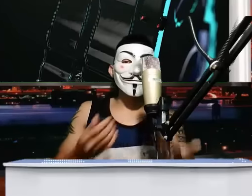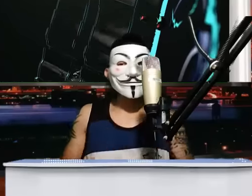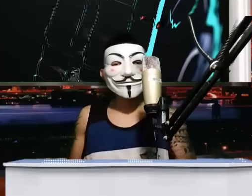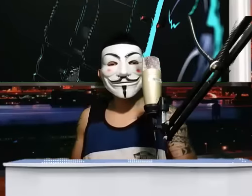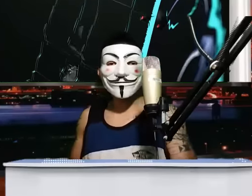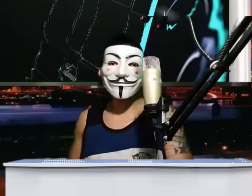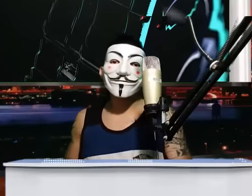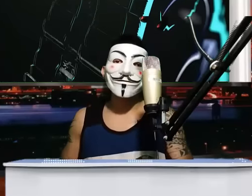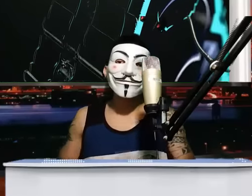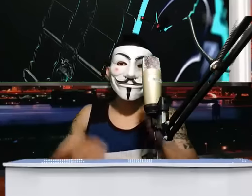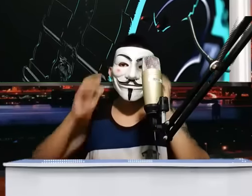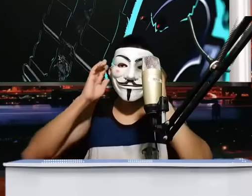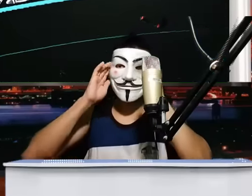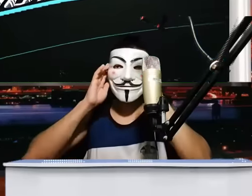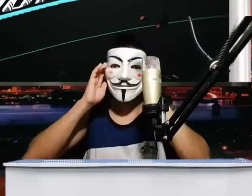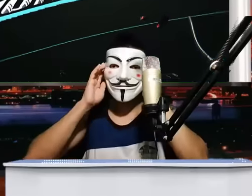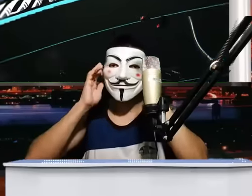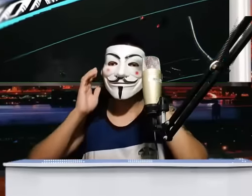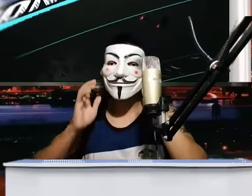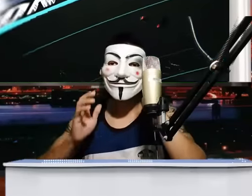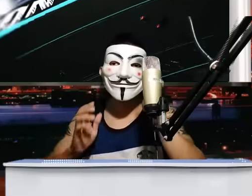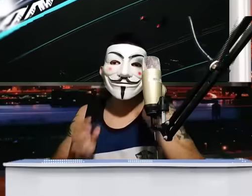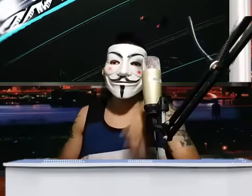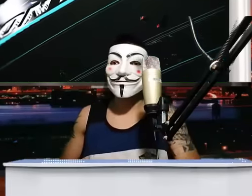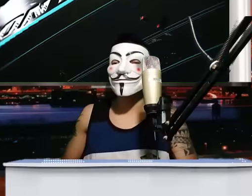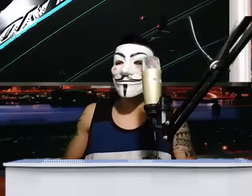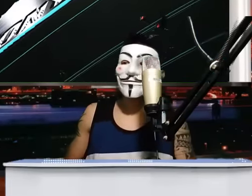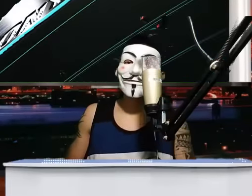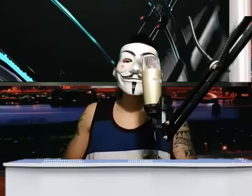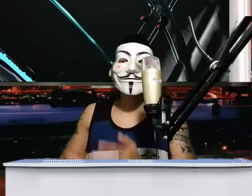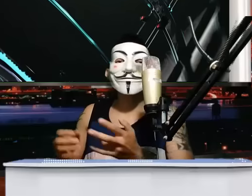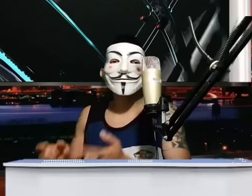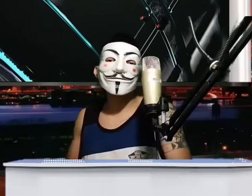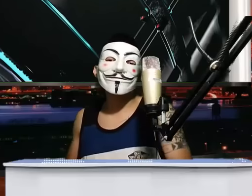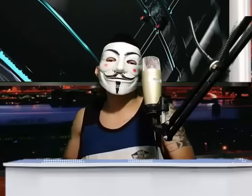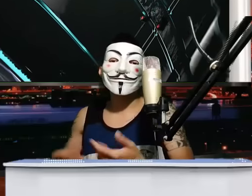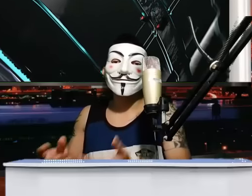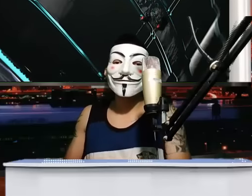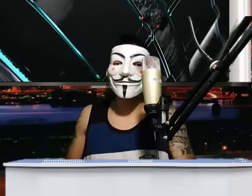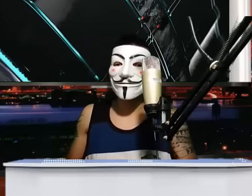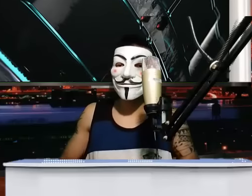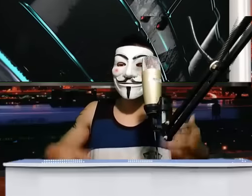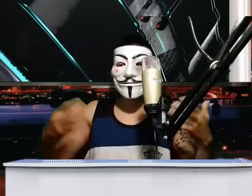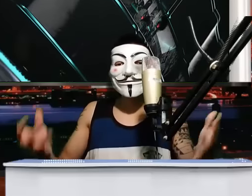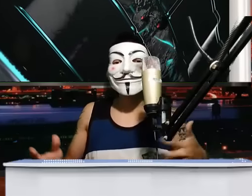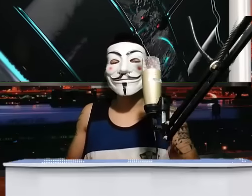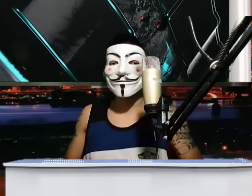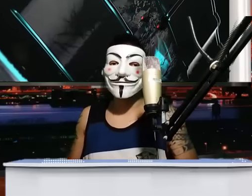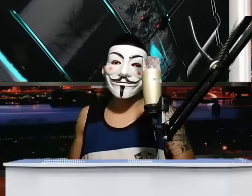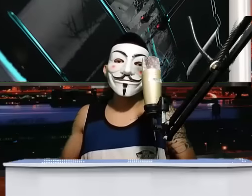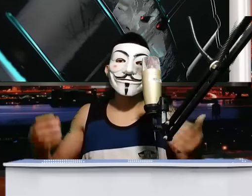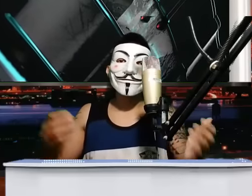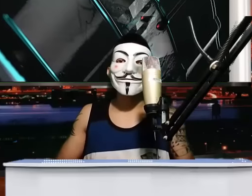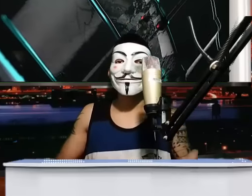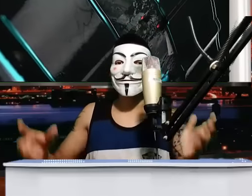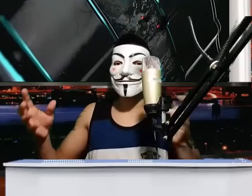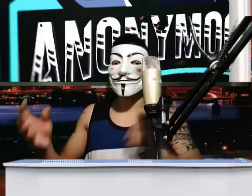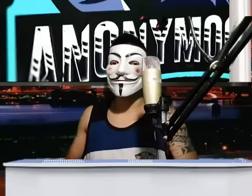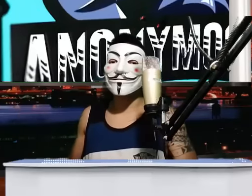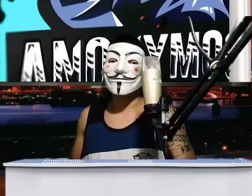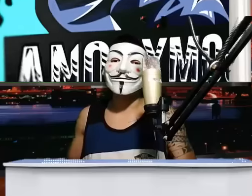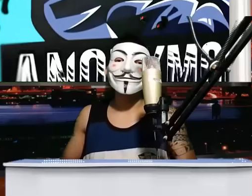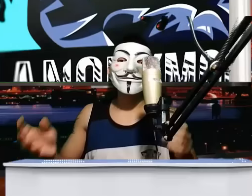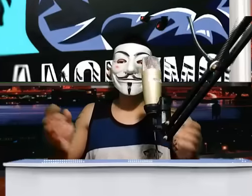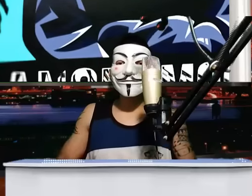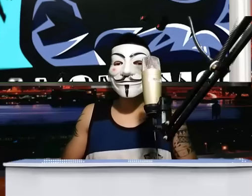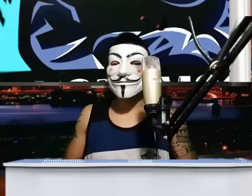la abogada Lucrecia Landaverde sale a insultar a las personas que vivimos aquí en el país y que estamos apoyando a